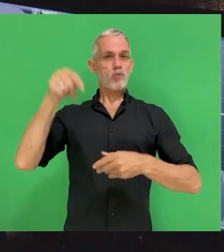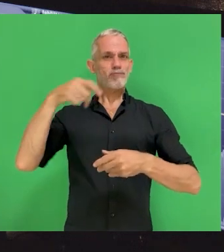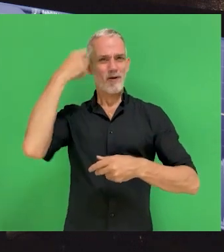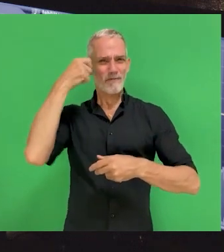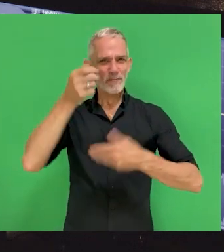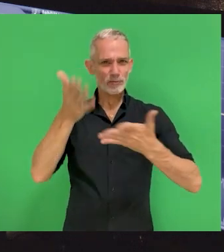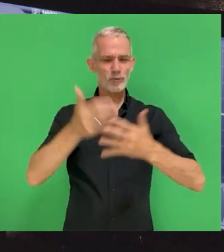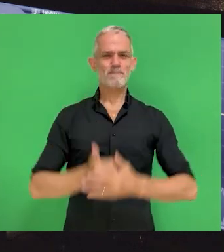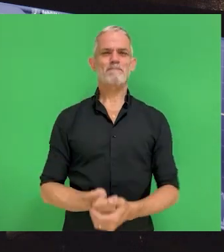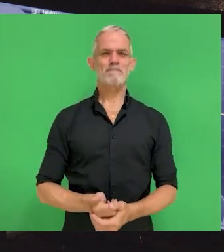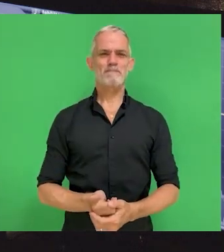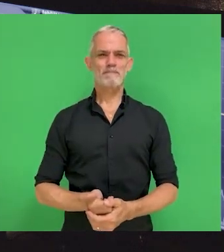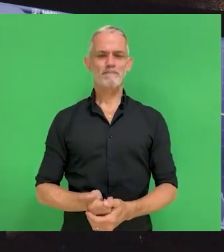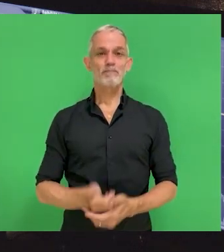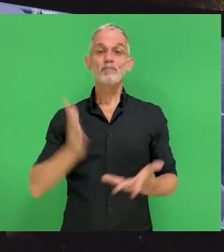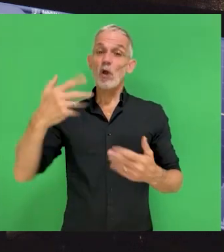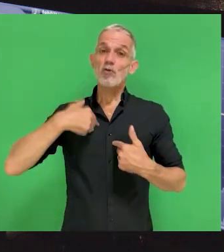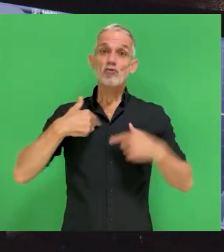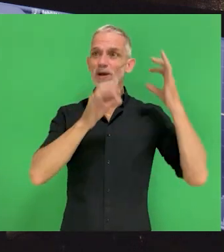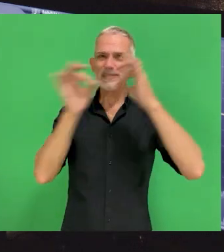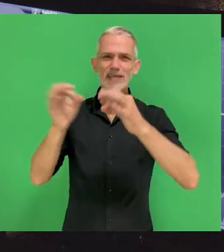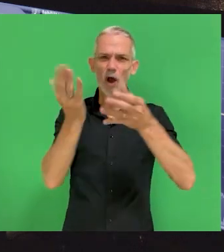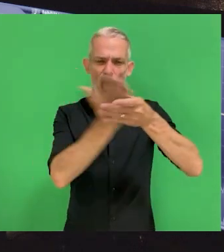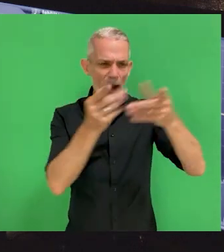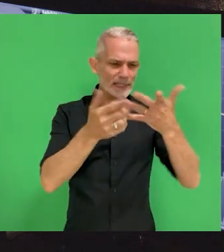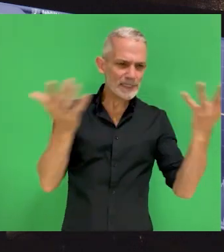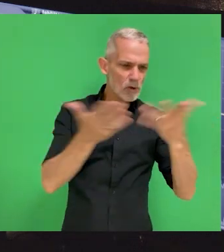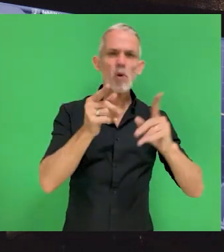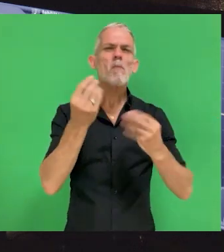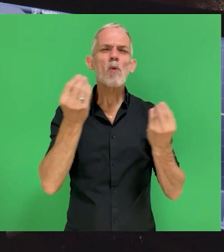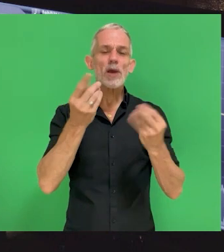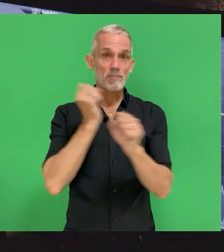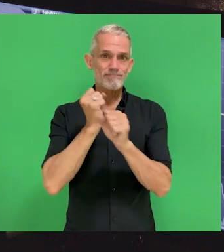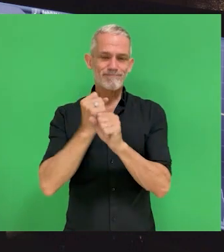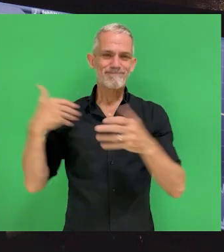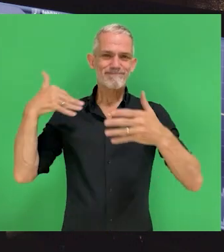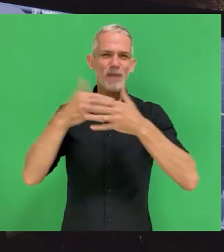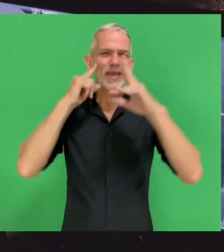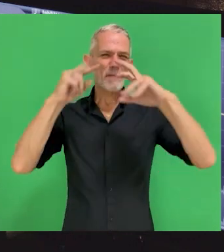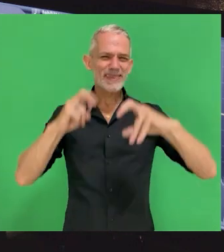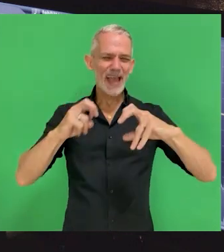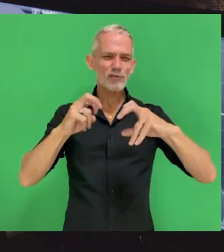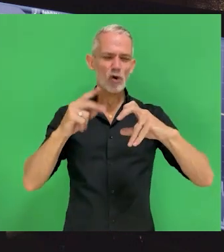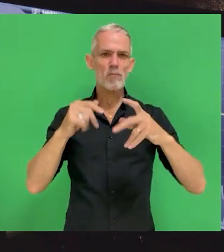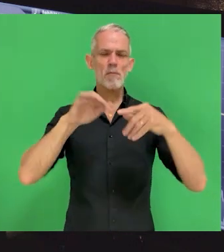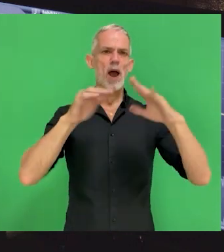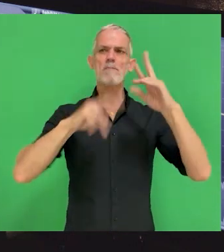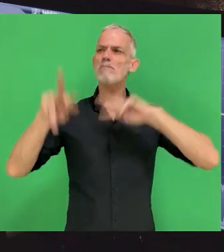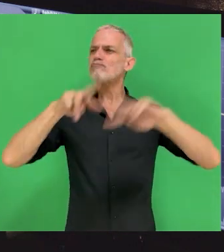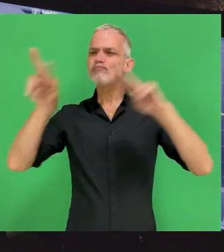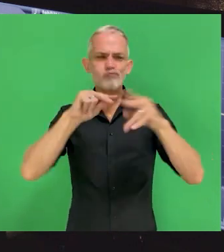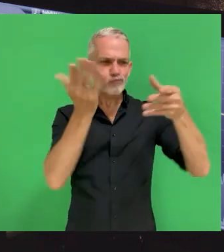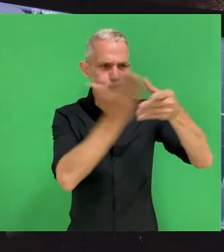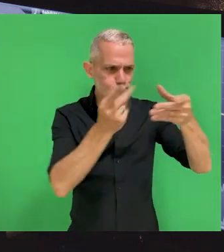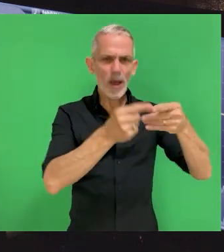exdirectora nacional de Derechos Humanos. Yo llego a los archivos un poco por la tarea de la investigación. Empiezo